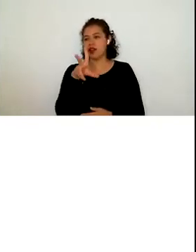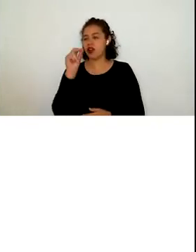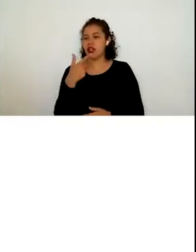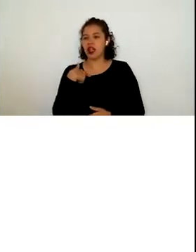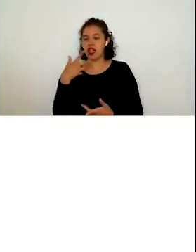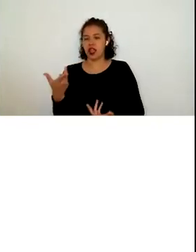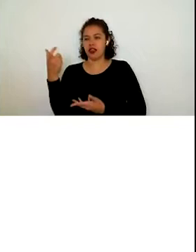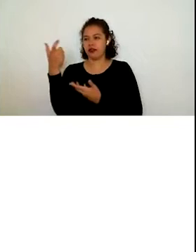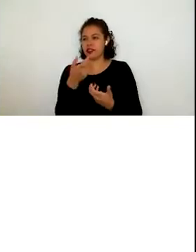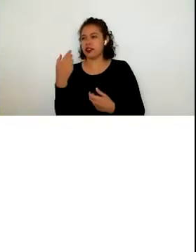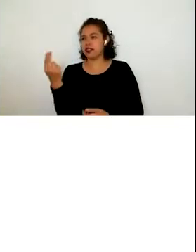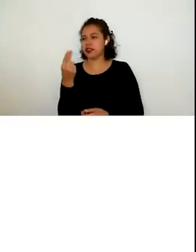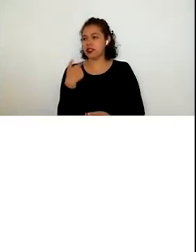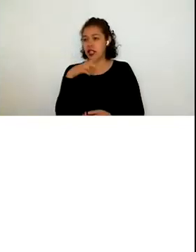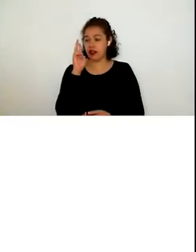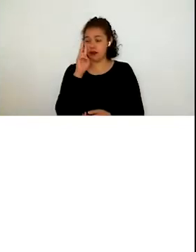¿Necesita ver esa ficha?